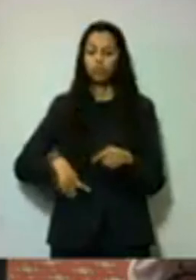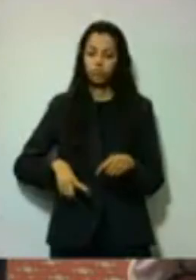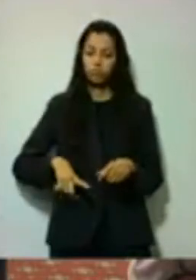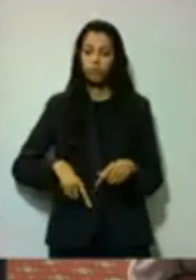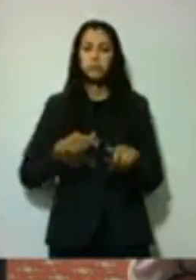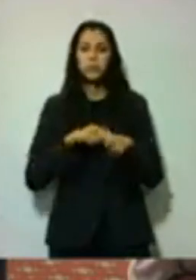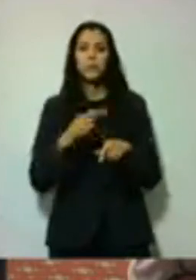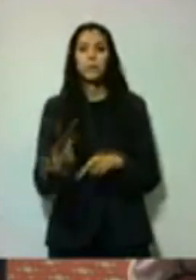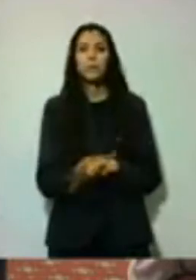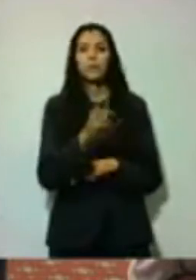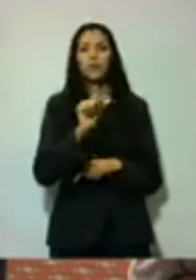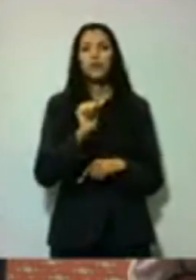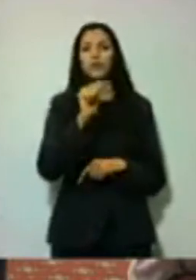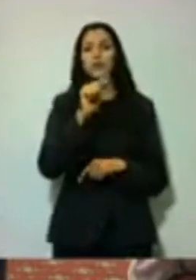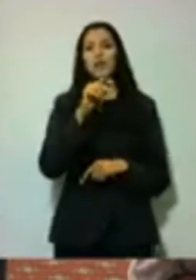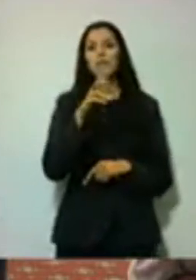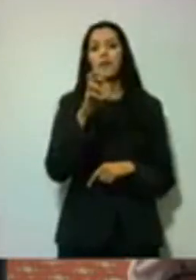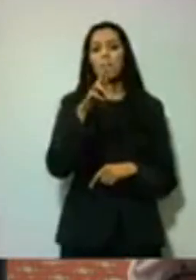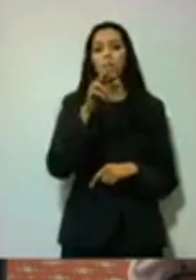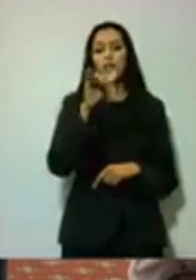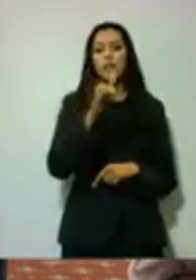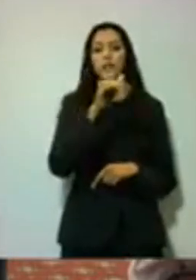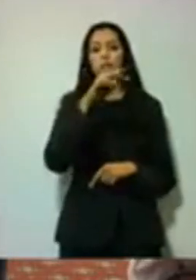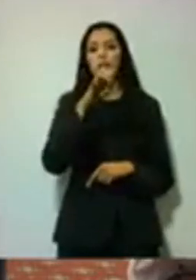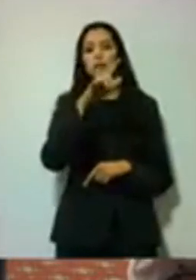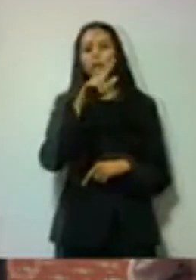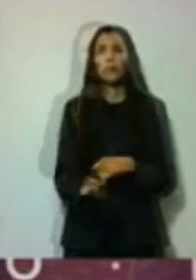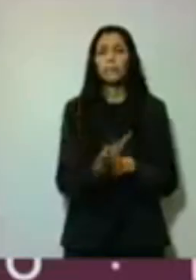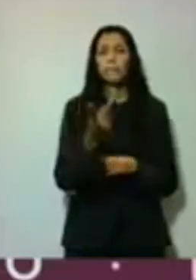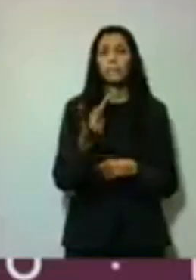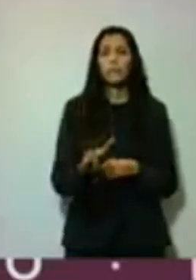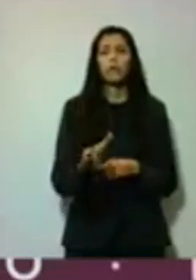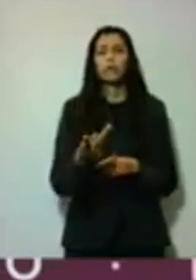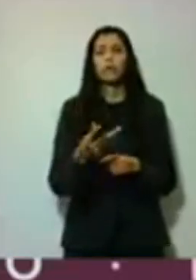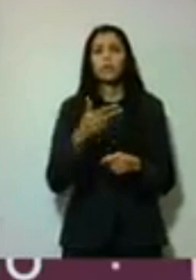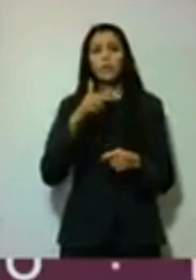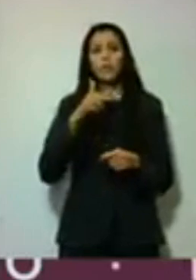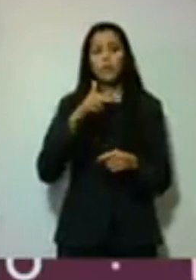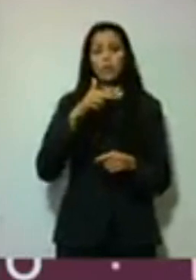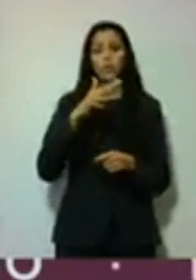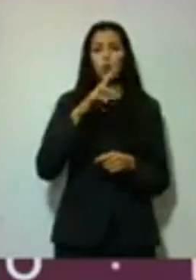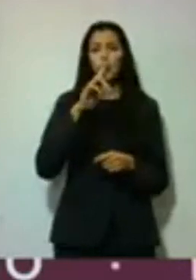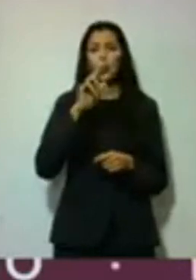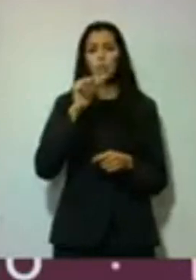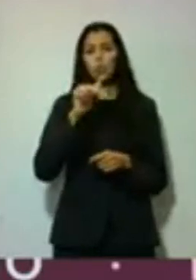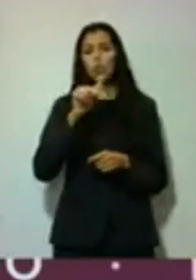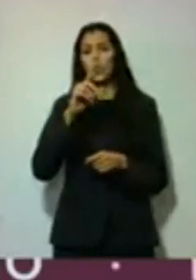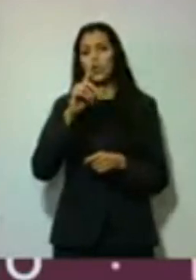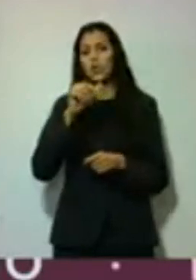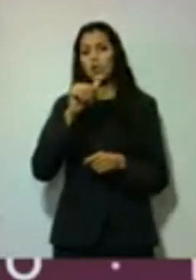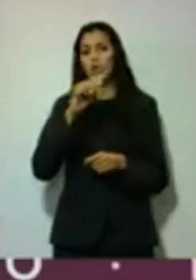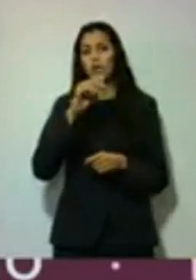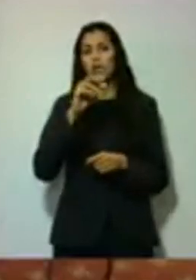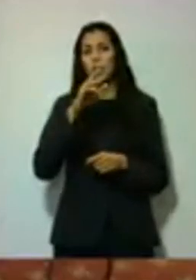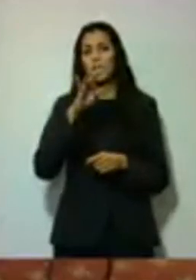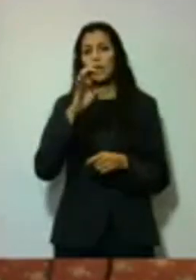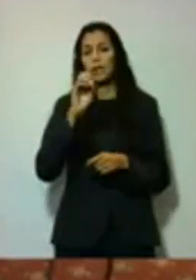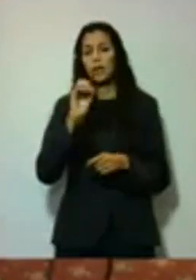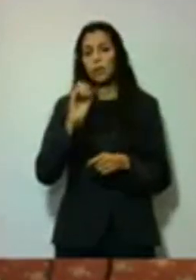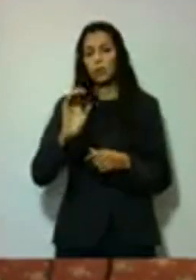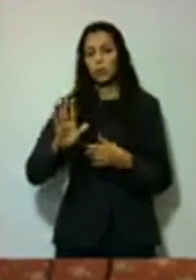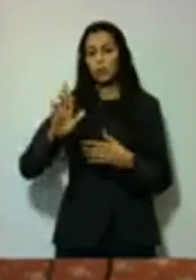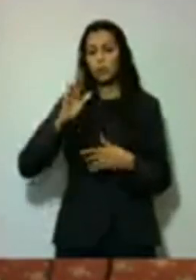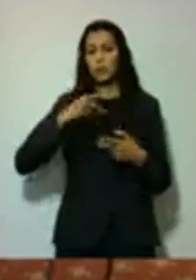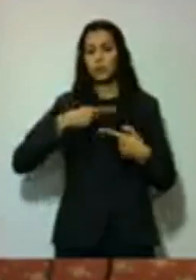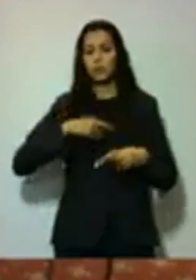siguiente Pregunta Salvador Jiménez encuentro de Michoacán en huandacareo hay un compromiso personal de